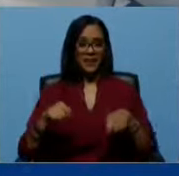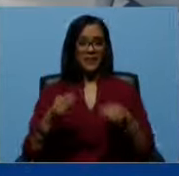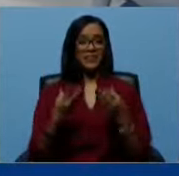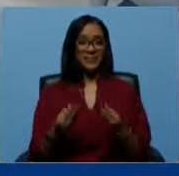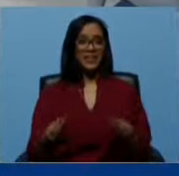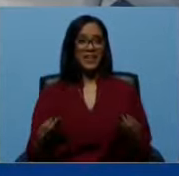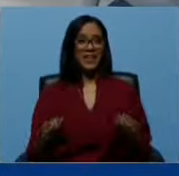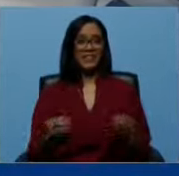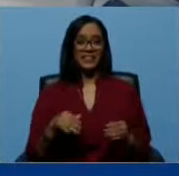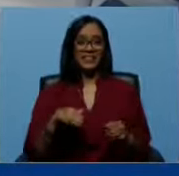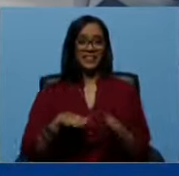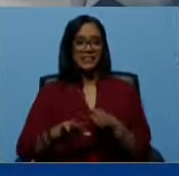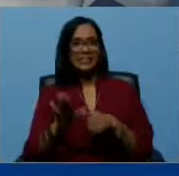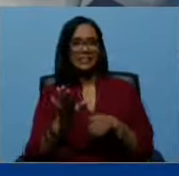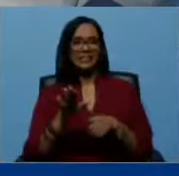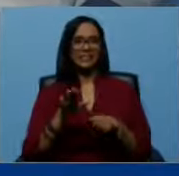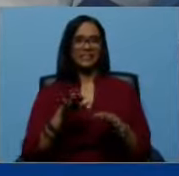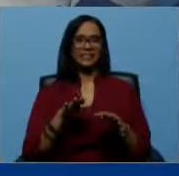Está resbaloso.